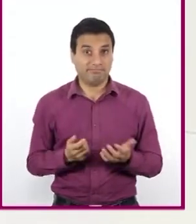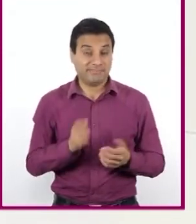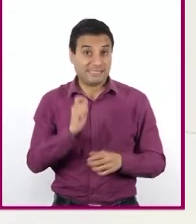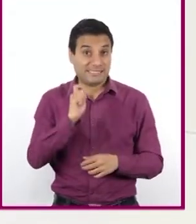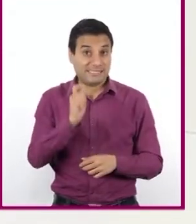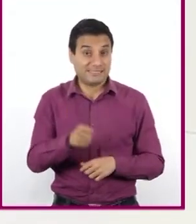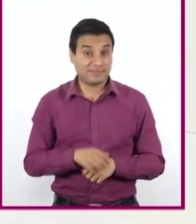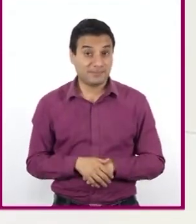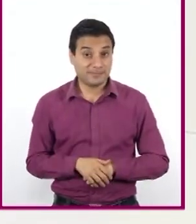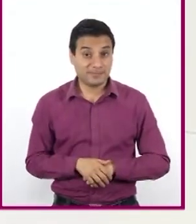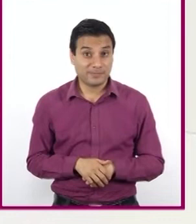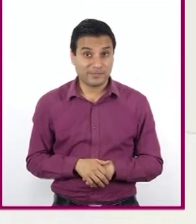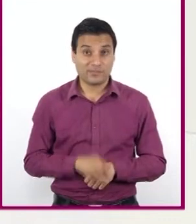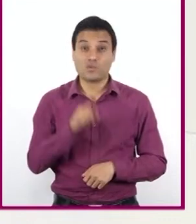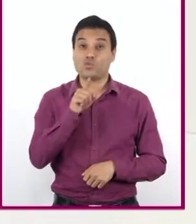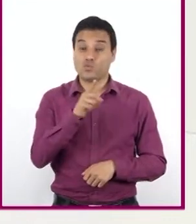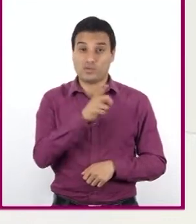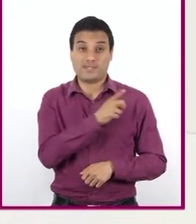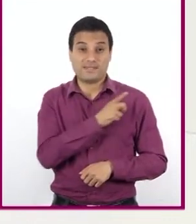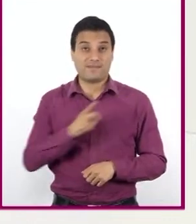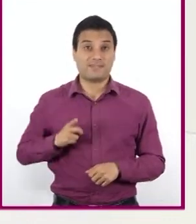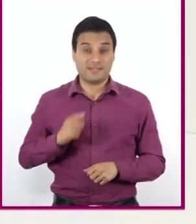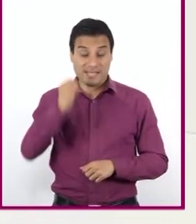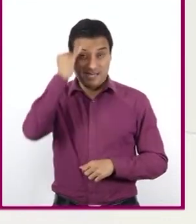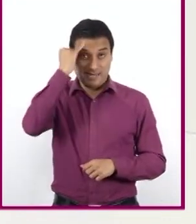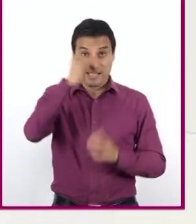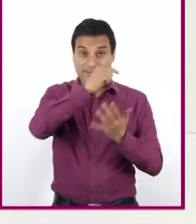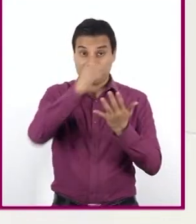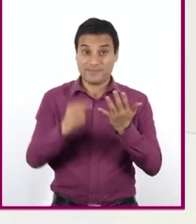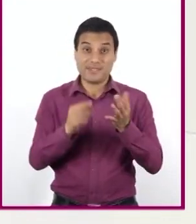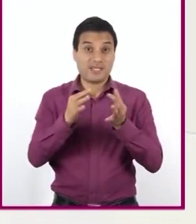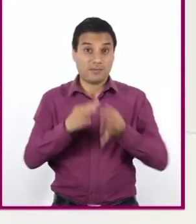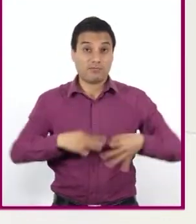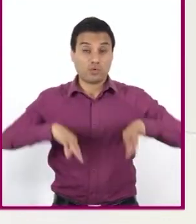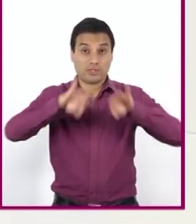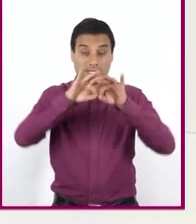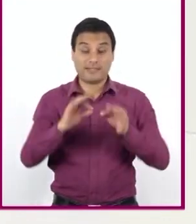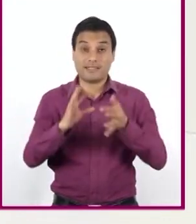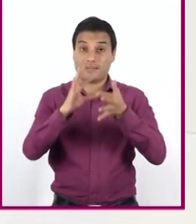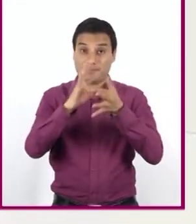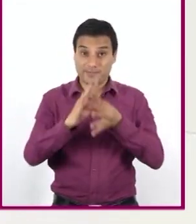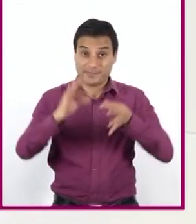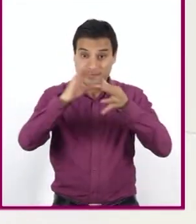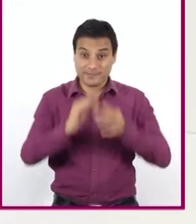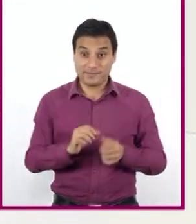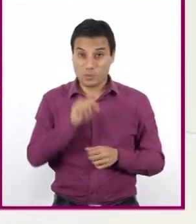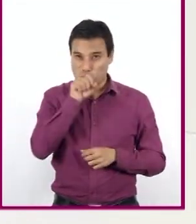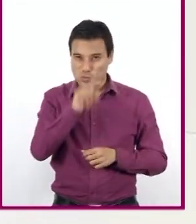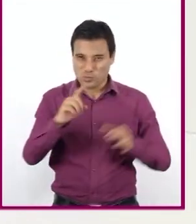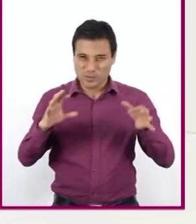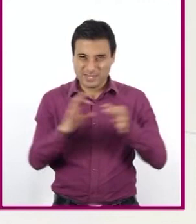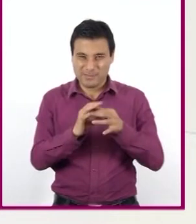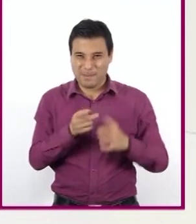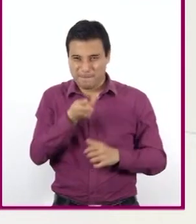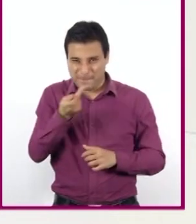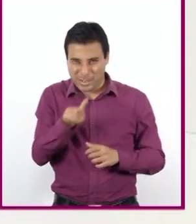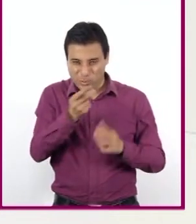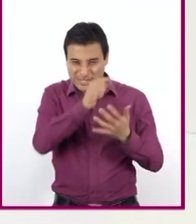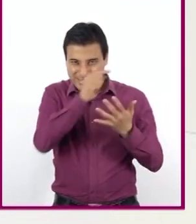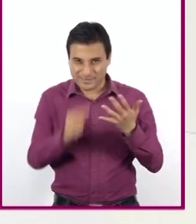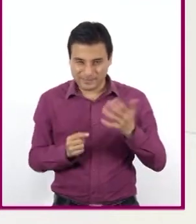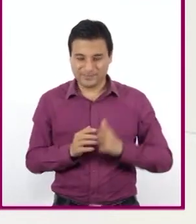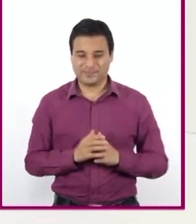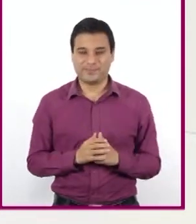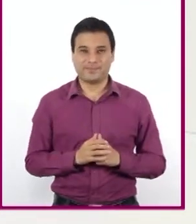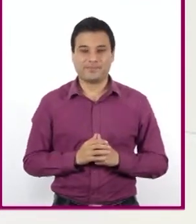implicará exponer las ideas centrales a partir de las preguntas de investigación organizadas por